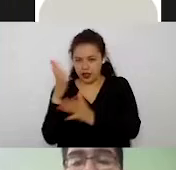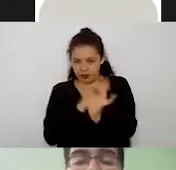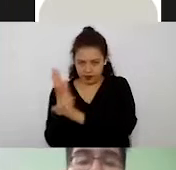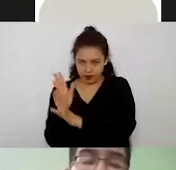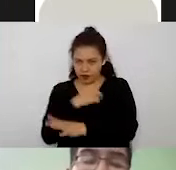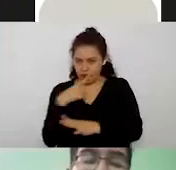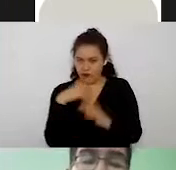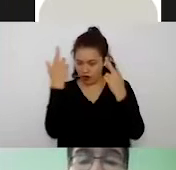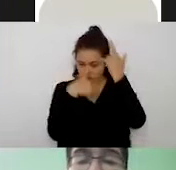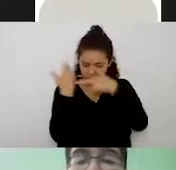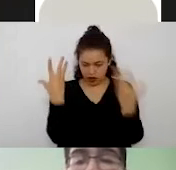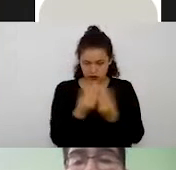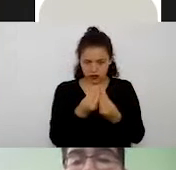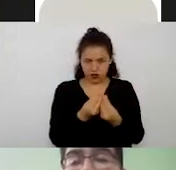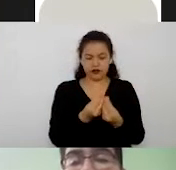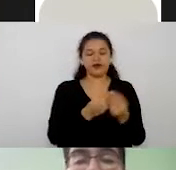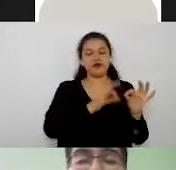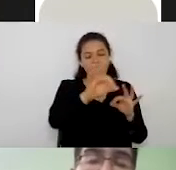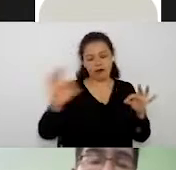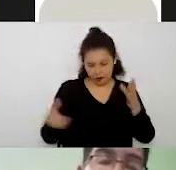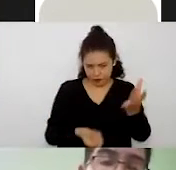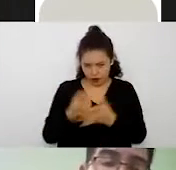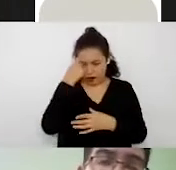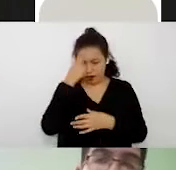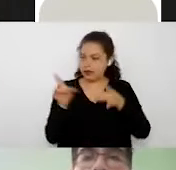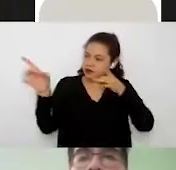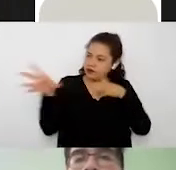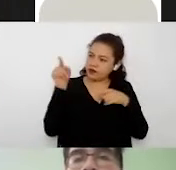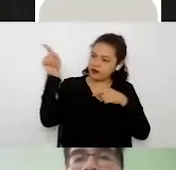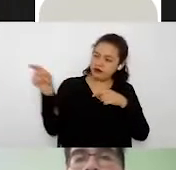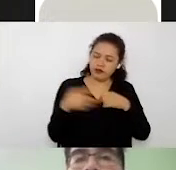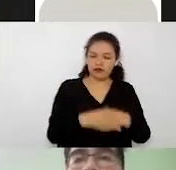ejemplo, que las rutas de evacuación señalen hacia dónde tienen que ir,